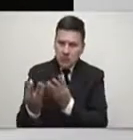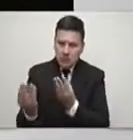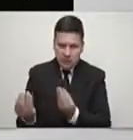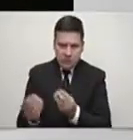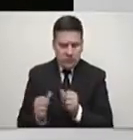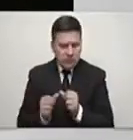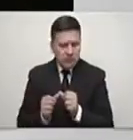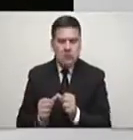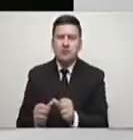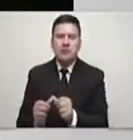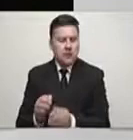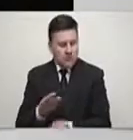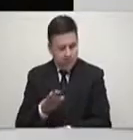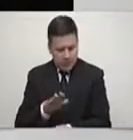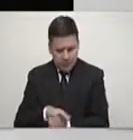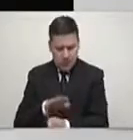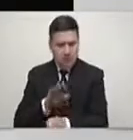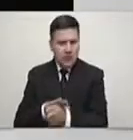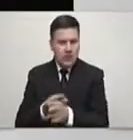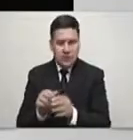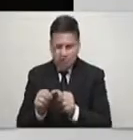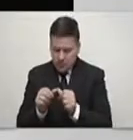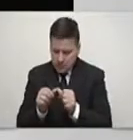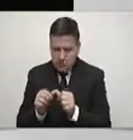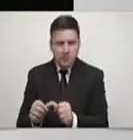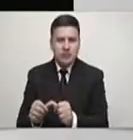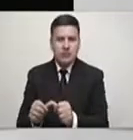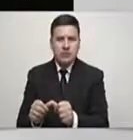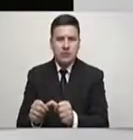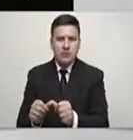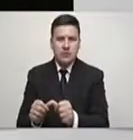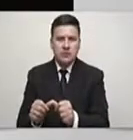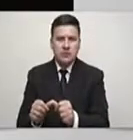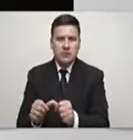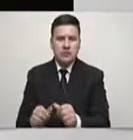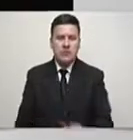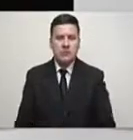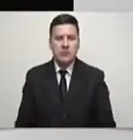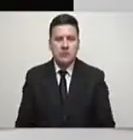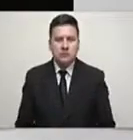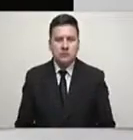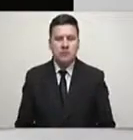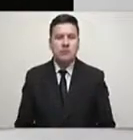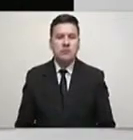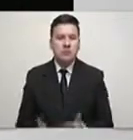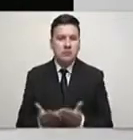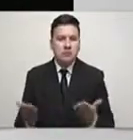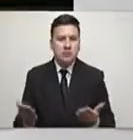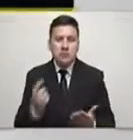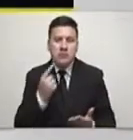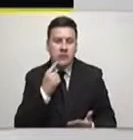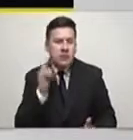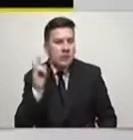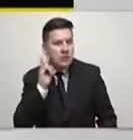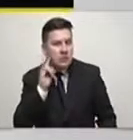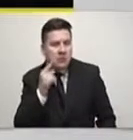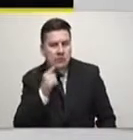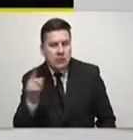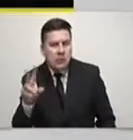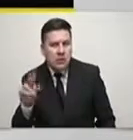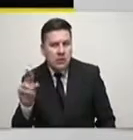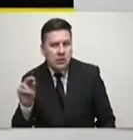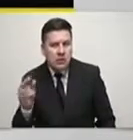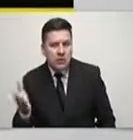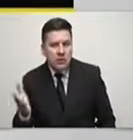sigue vigente y seguirá vigente y escuchó a los que dijeron no y